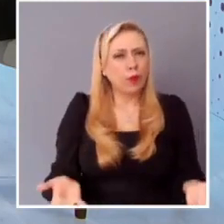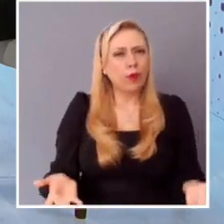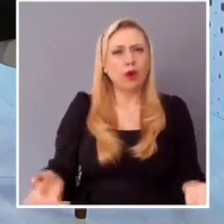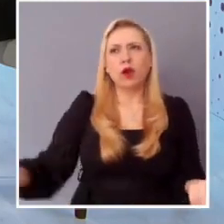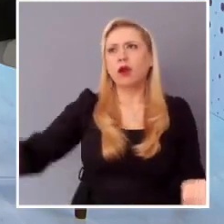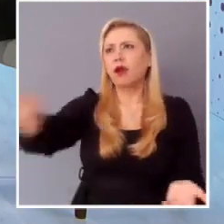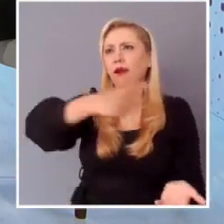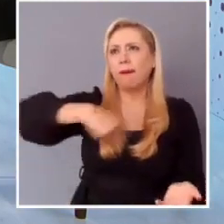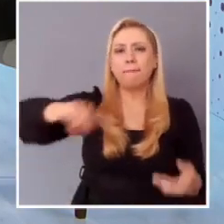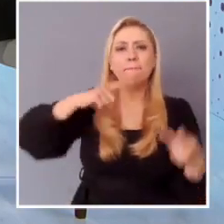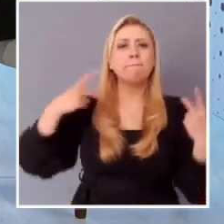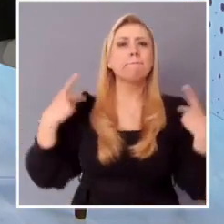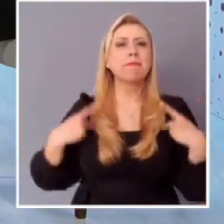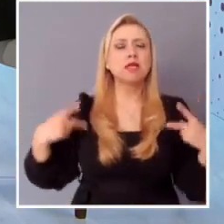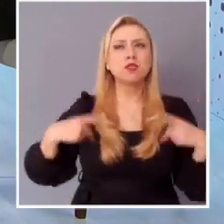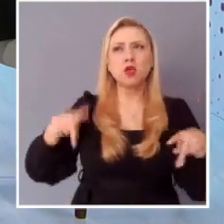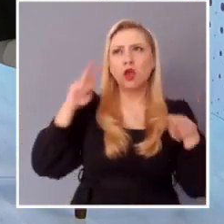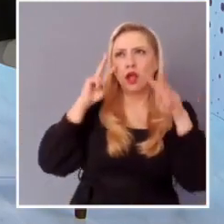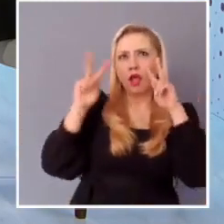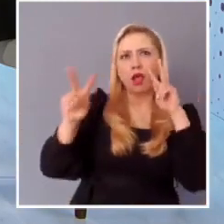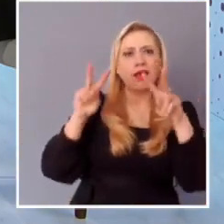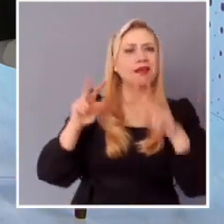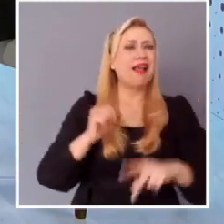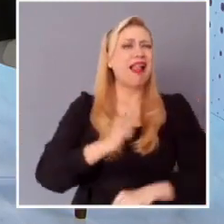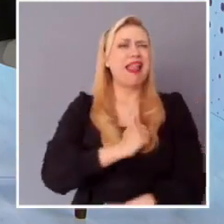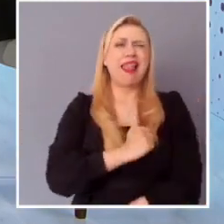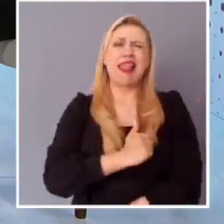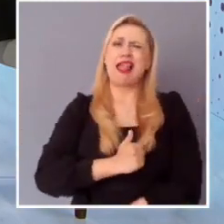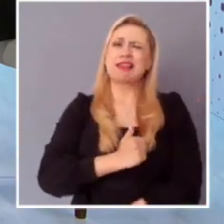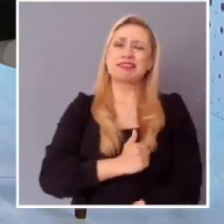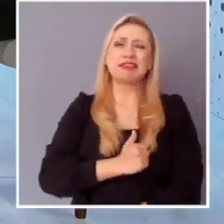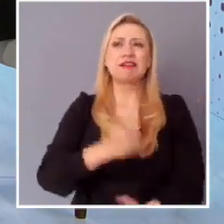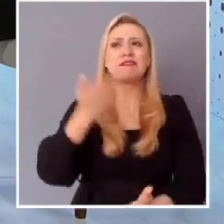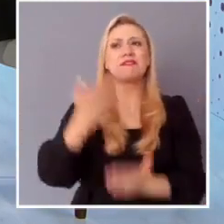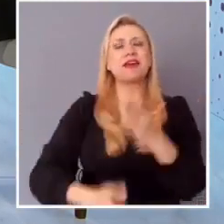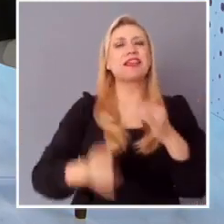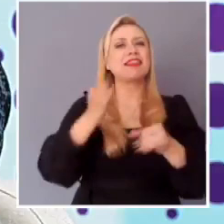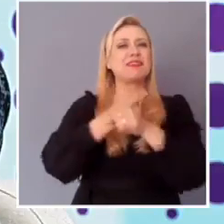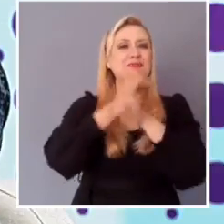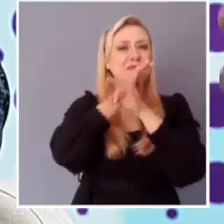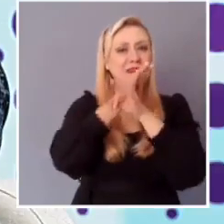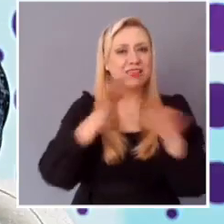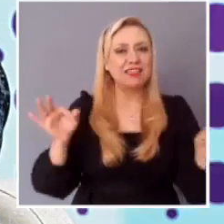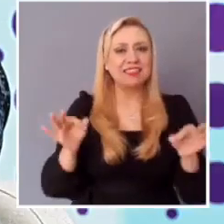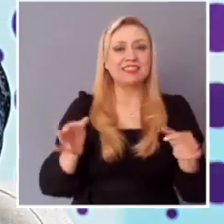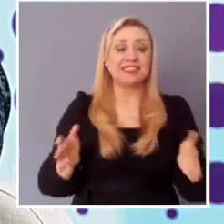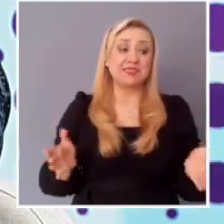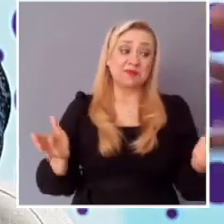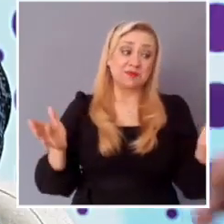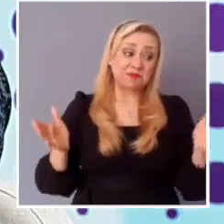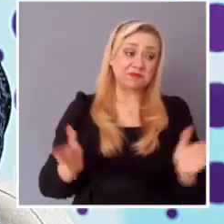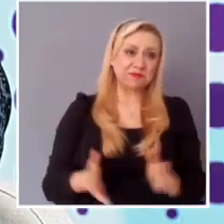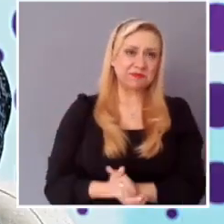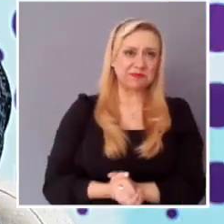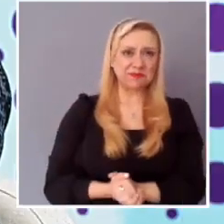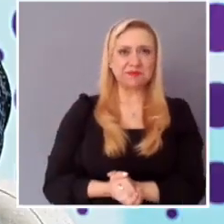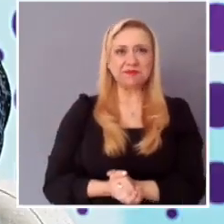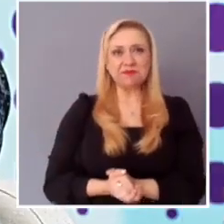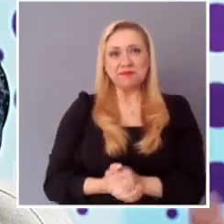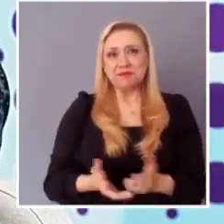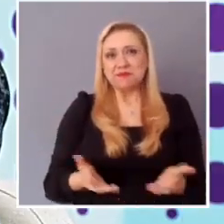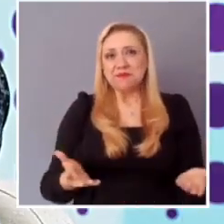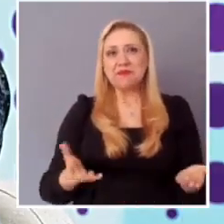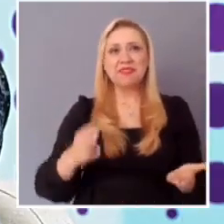opinión pública la reforma. Lamentablemente, debido a la falta de información, se han generado